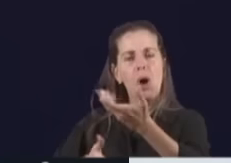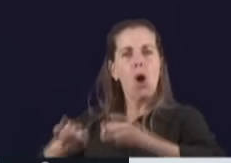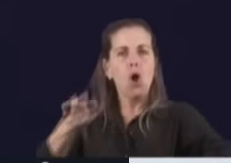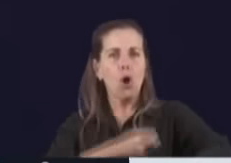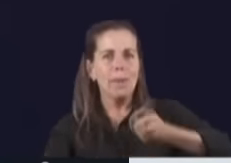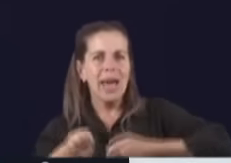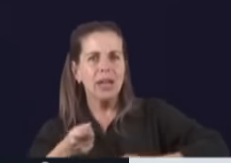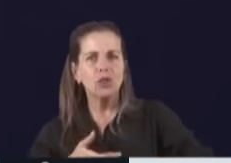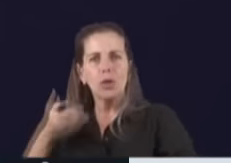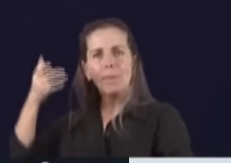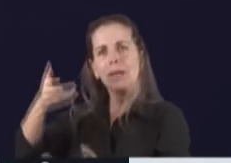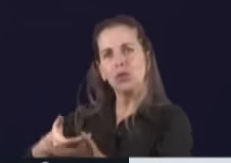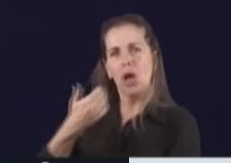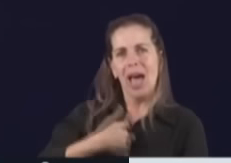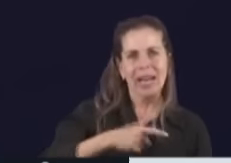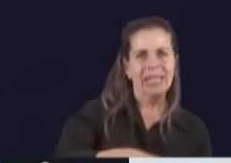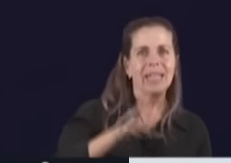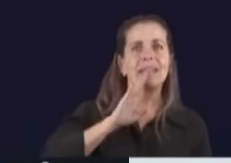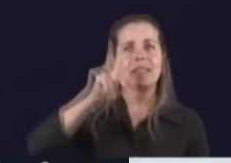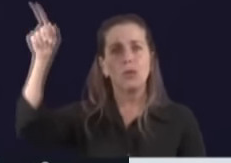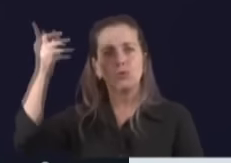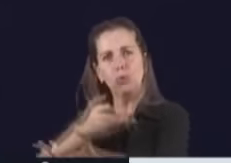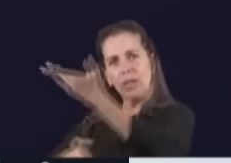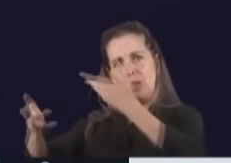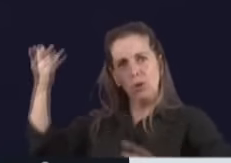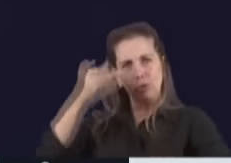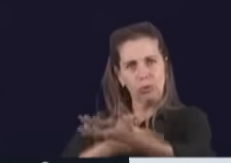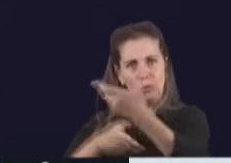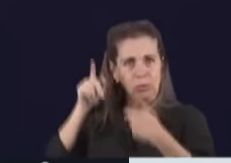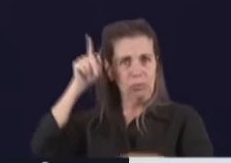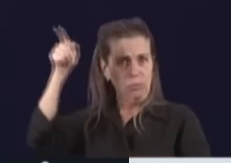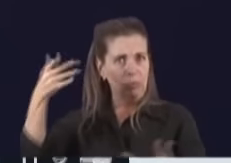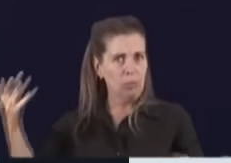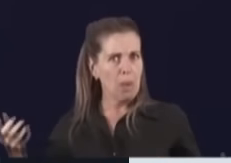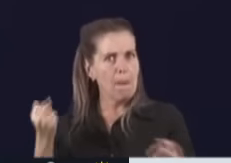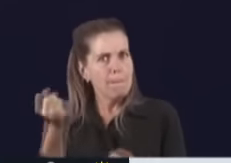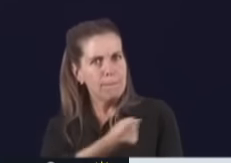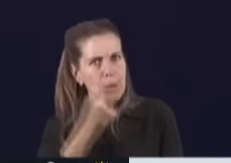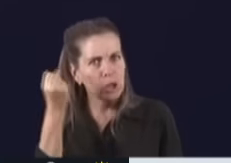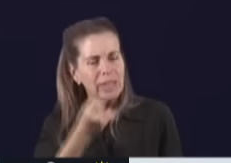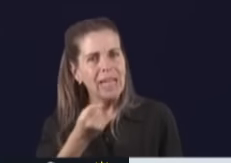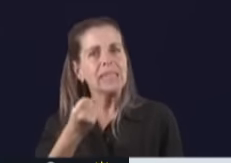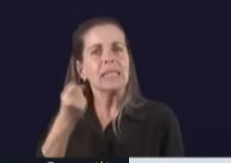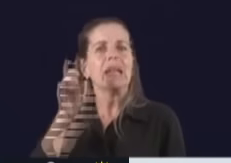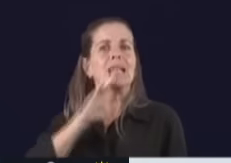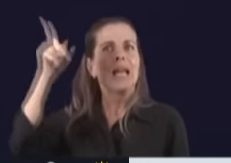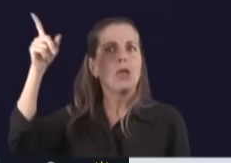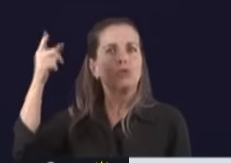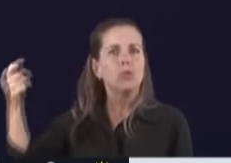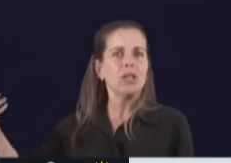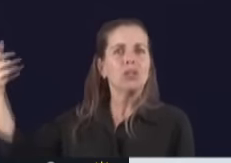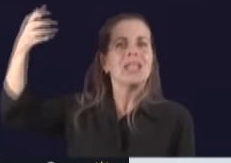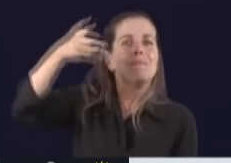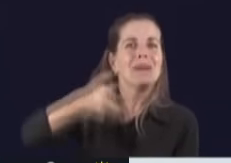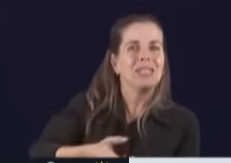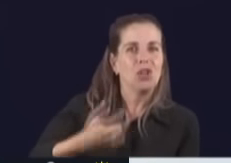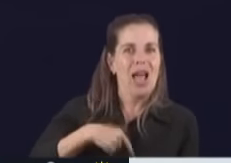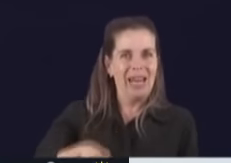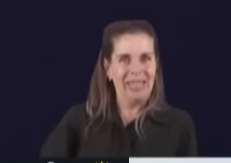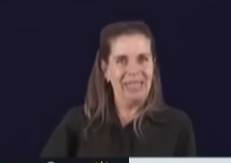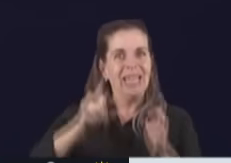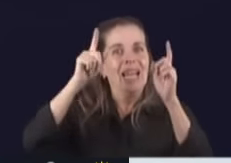Unidos. El acuerdo va a crear condiciones necesarias para incrementar las inversiones del país norteamericano en la Argentina y a permitir que los productos